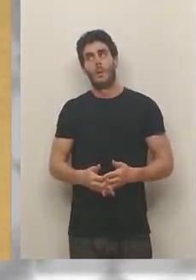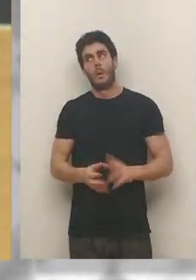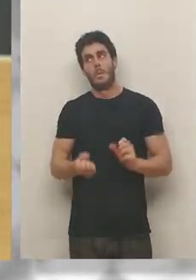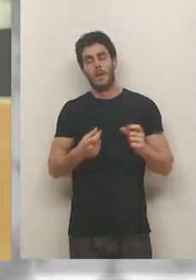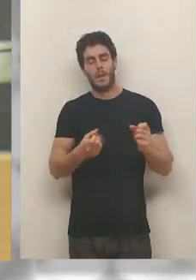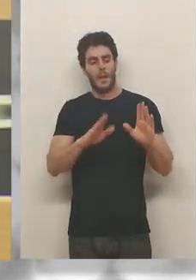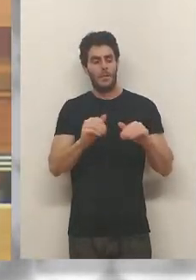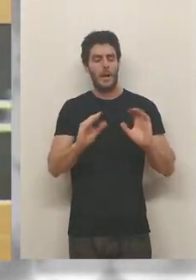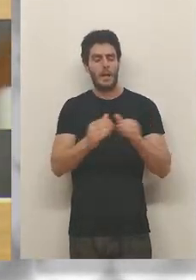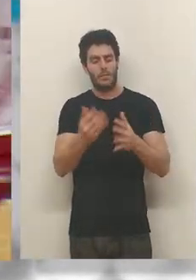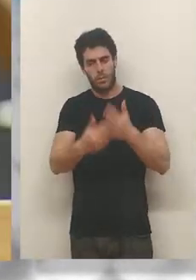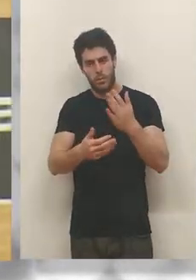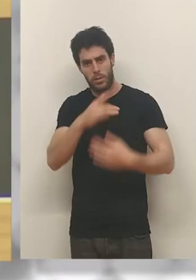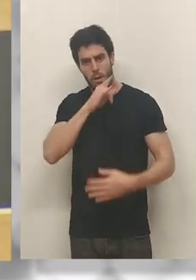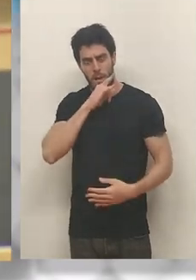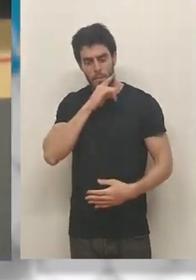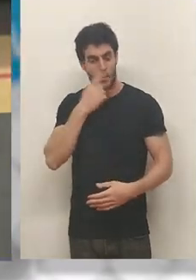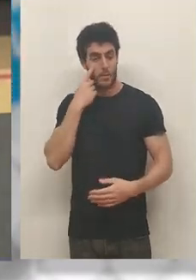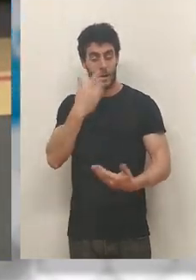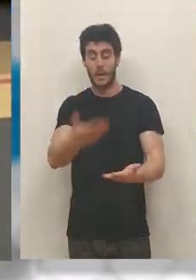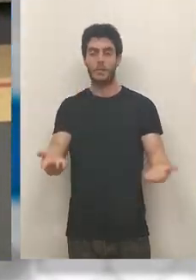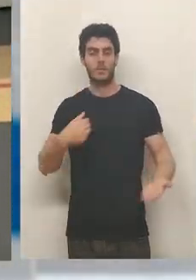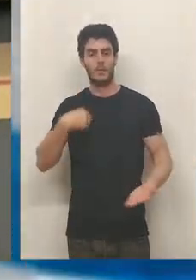Este año, por ejemplo, parecía que uno cuadraba y luego mira,